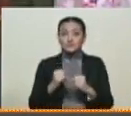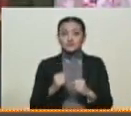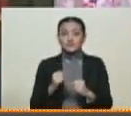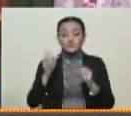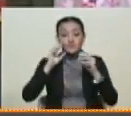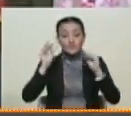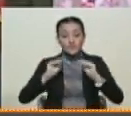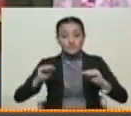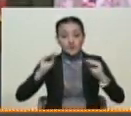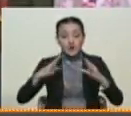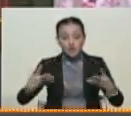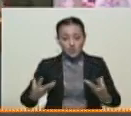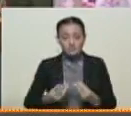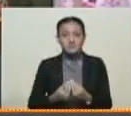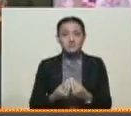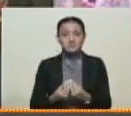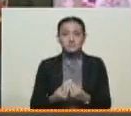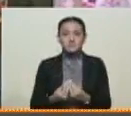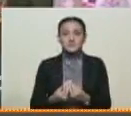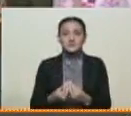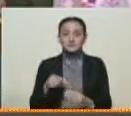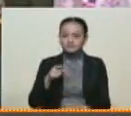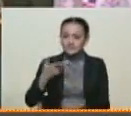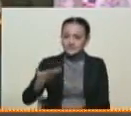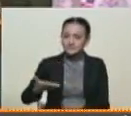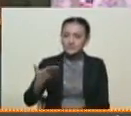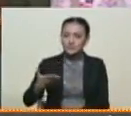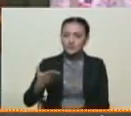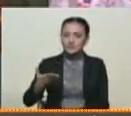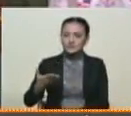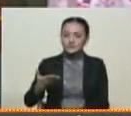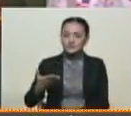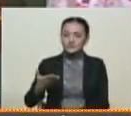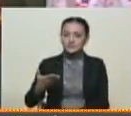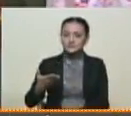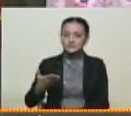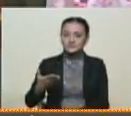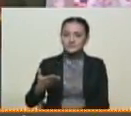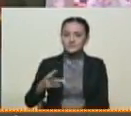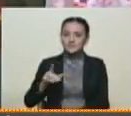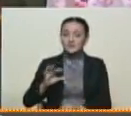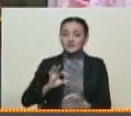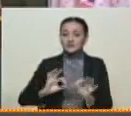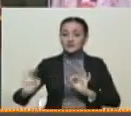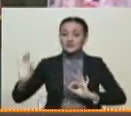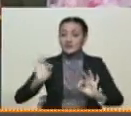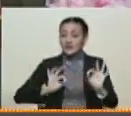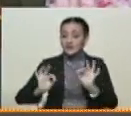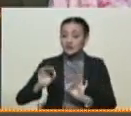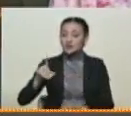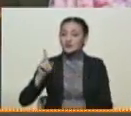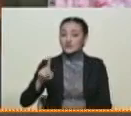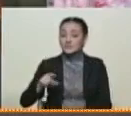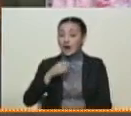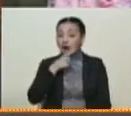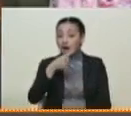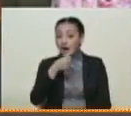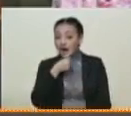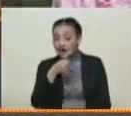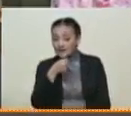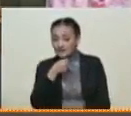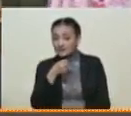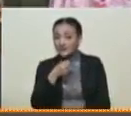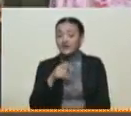formarla, en acompañarla, en equiparla, tan importante como policía es el teatrero, es el cantante, es